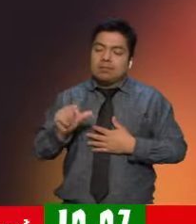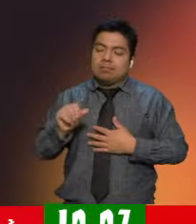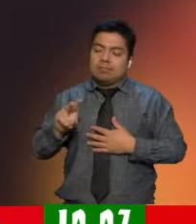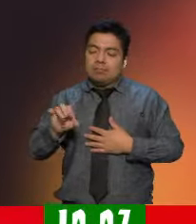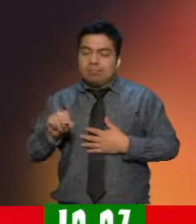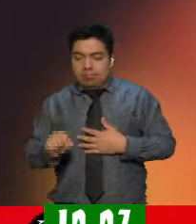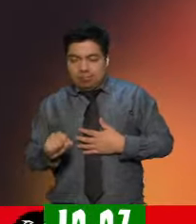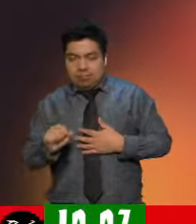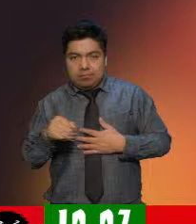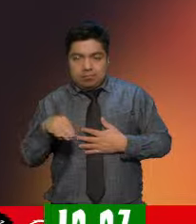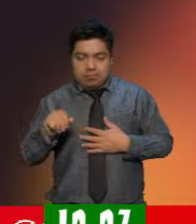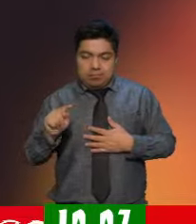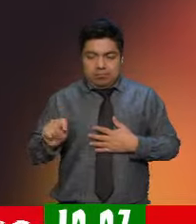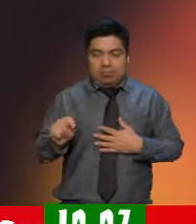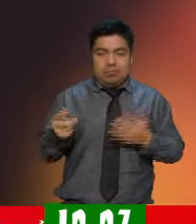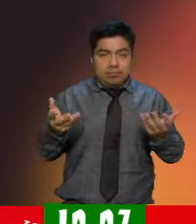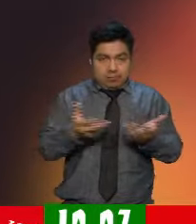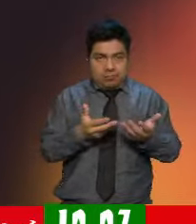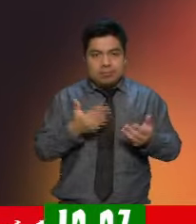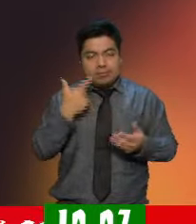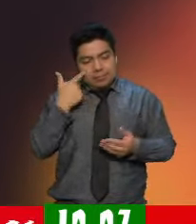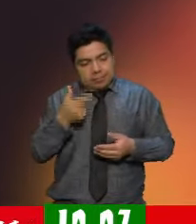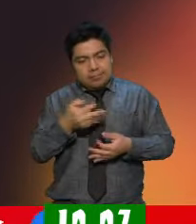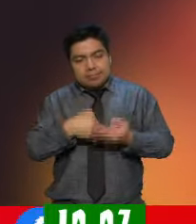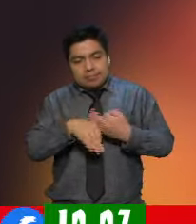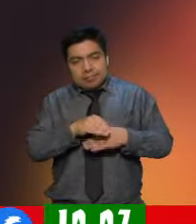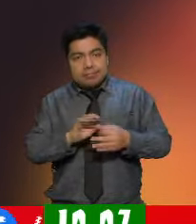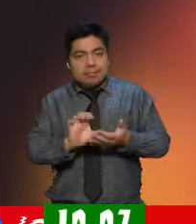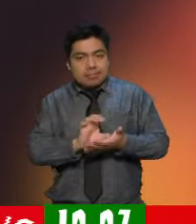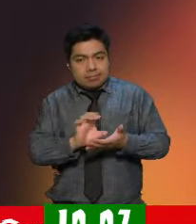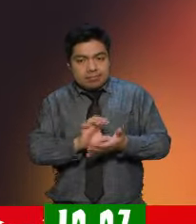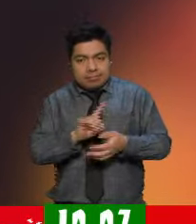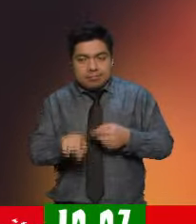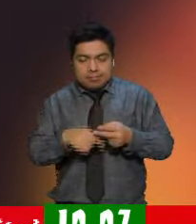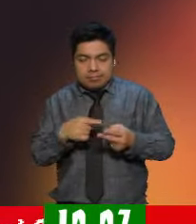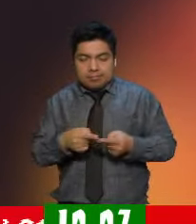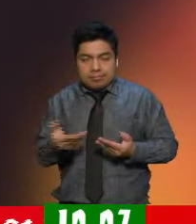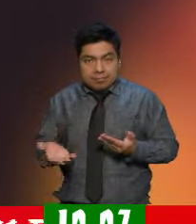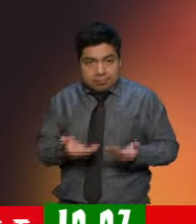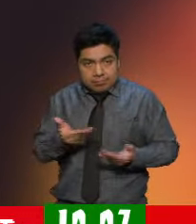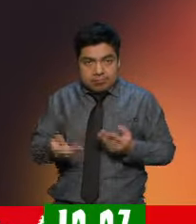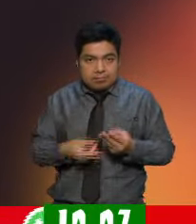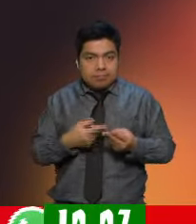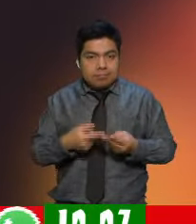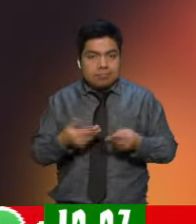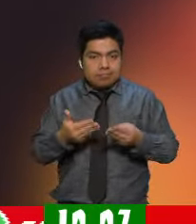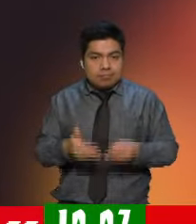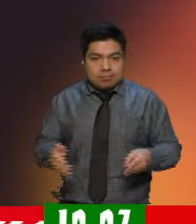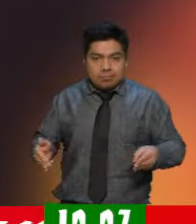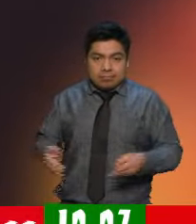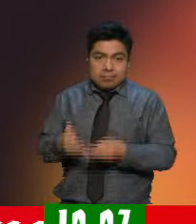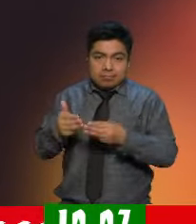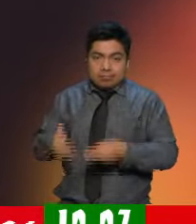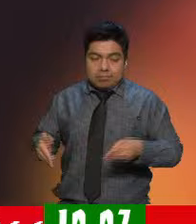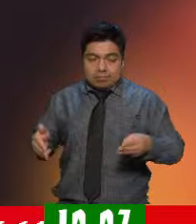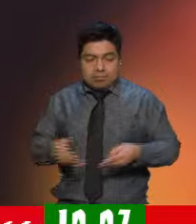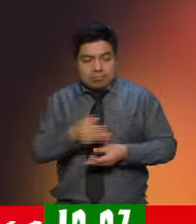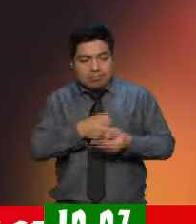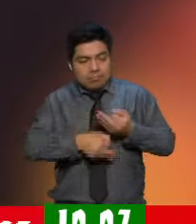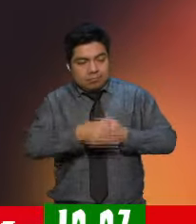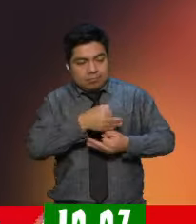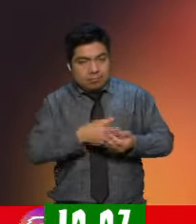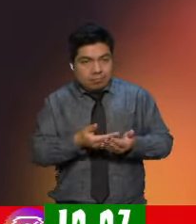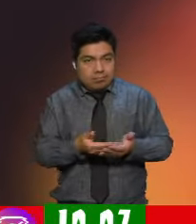Entonces es como, pues sí, el espectáculo es un show escénico, con danza, con música, y mucho disfrute. Redondo.